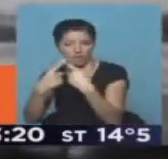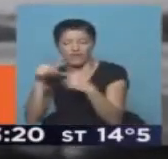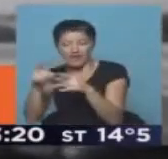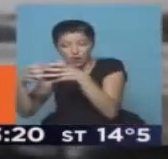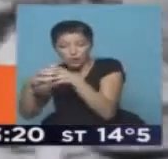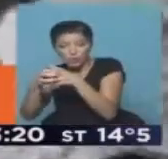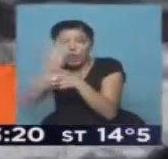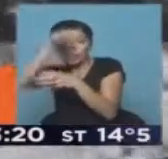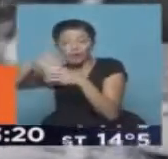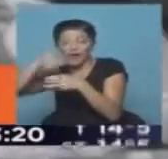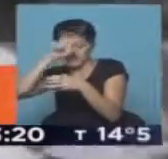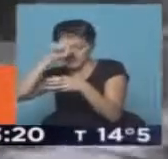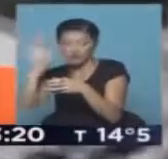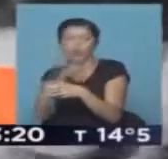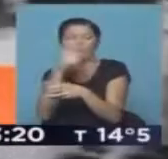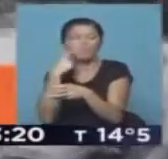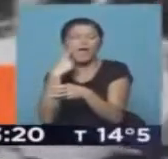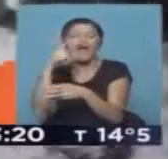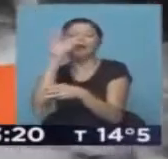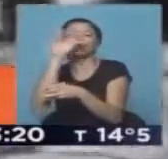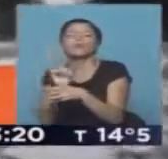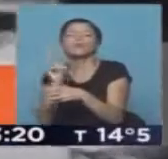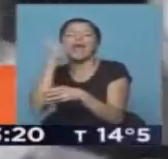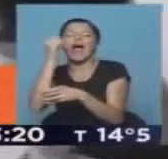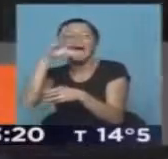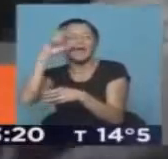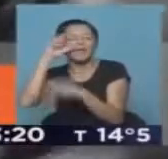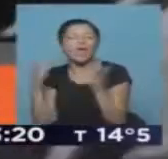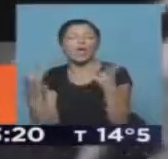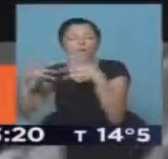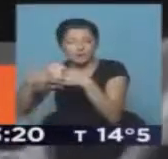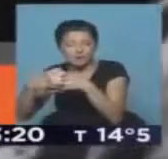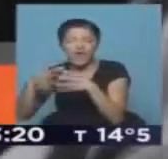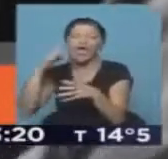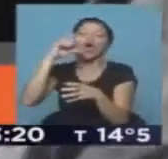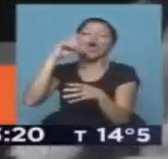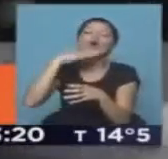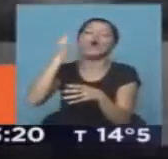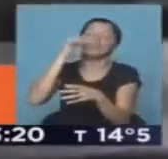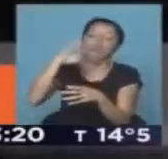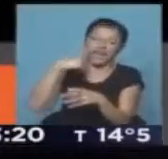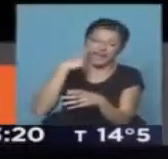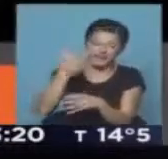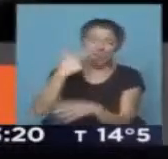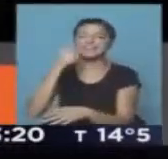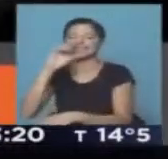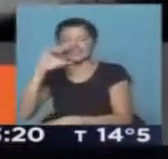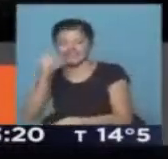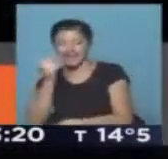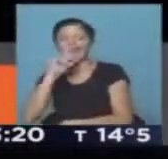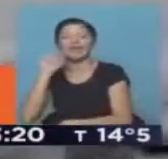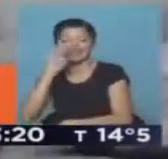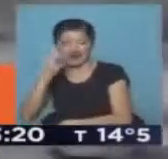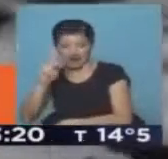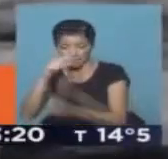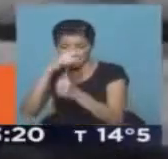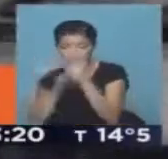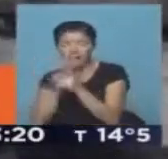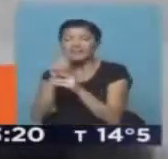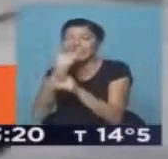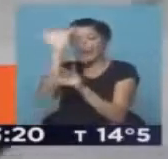llamado república árabe unida jordania siria e irak modificando profundamente el mapa de medio oriente